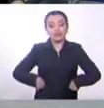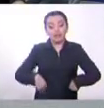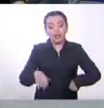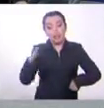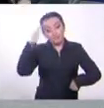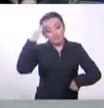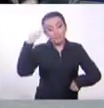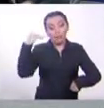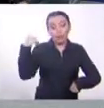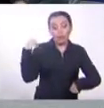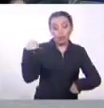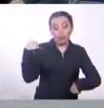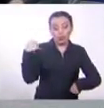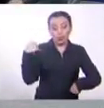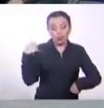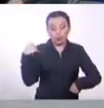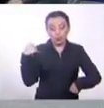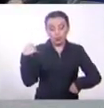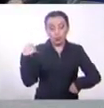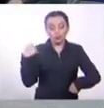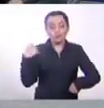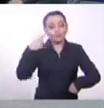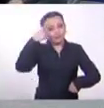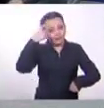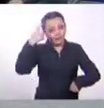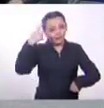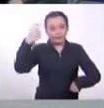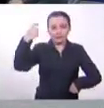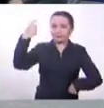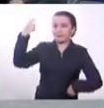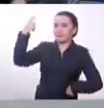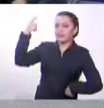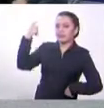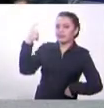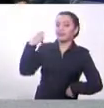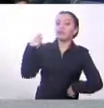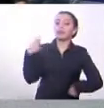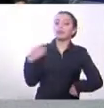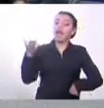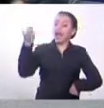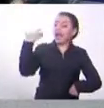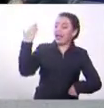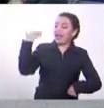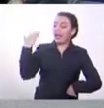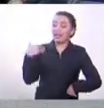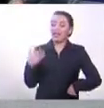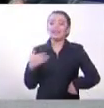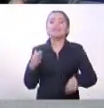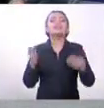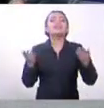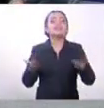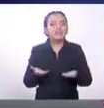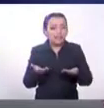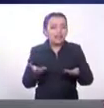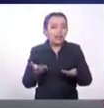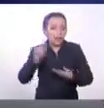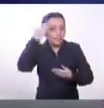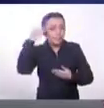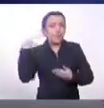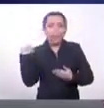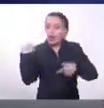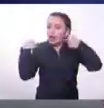nuestra clase que hablábamos sobre los estereotipos, ¿no? Los roles de género, Ah, sí. los estereotipos que hay.